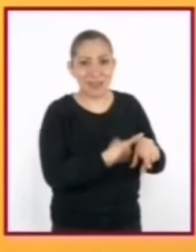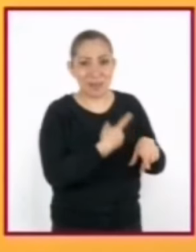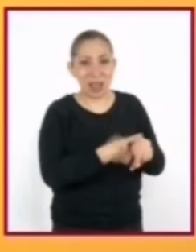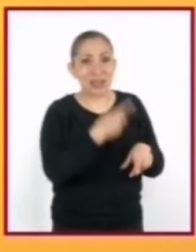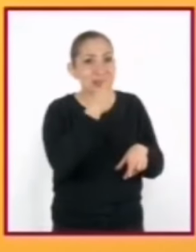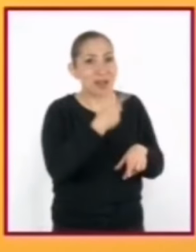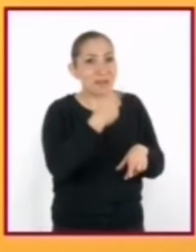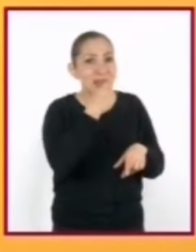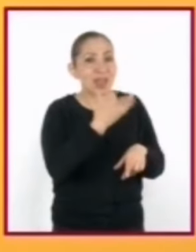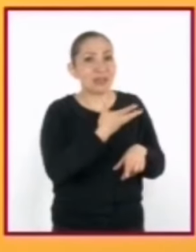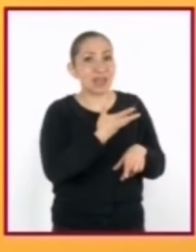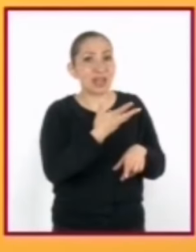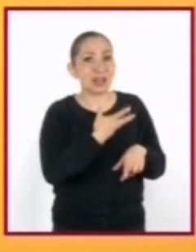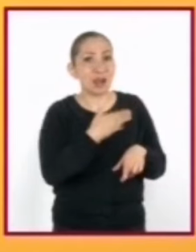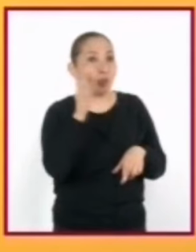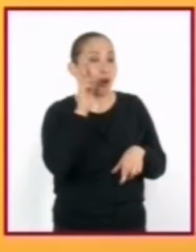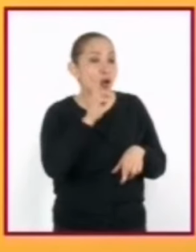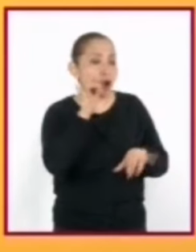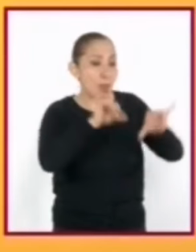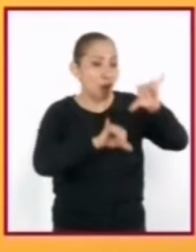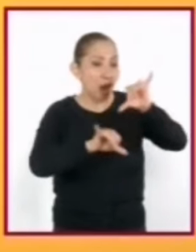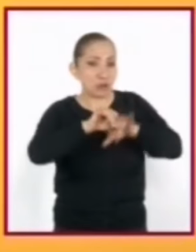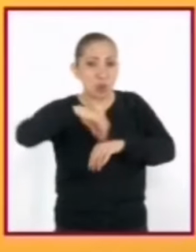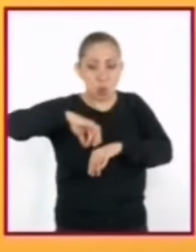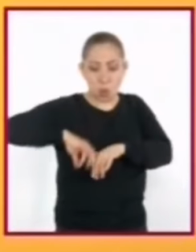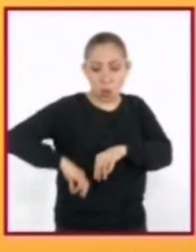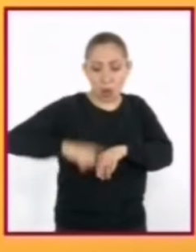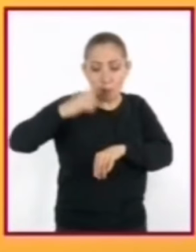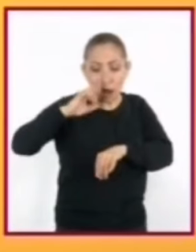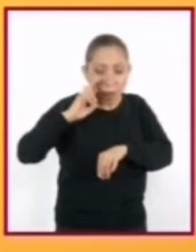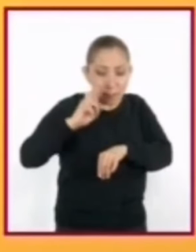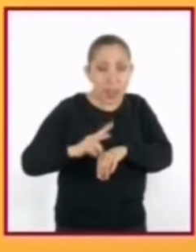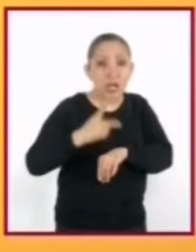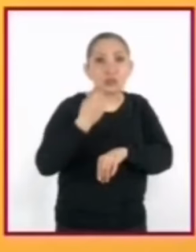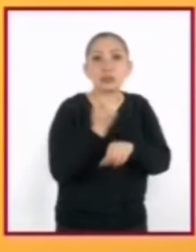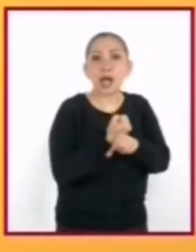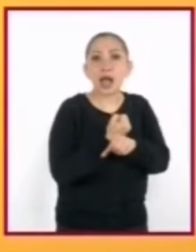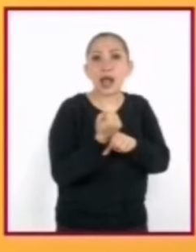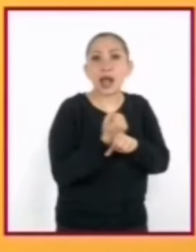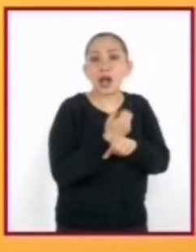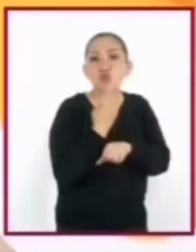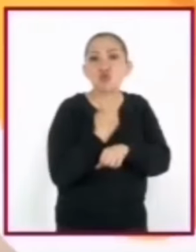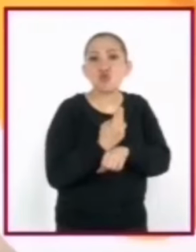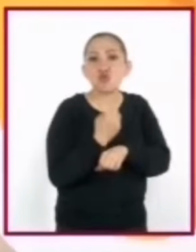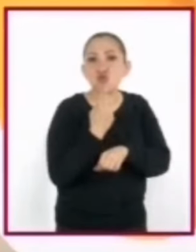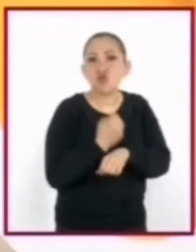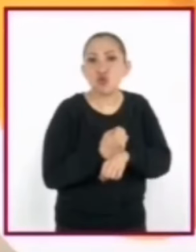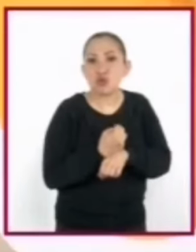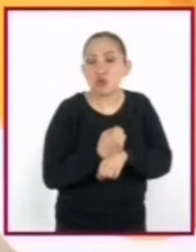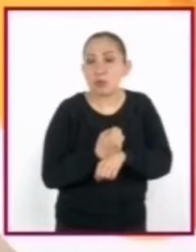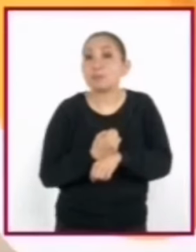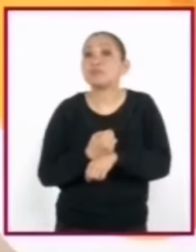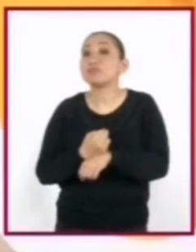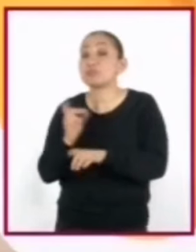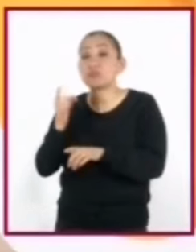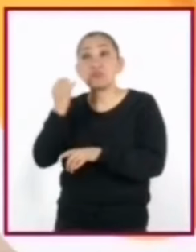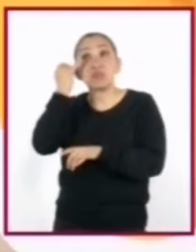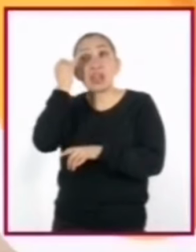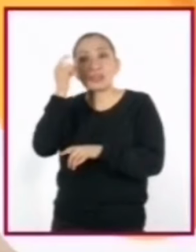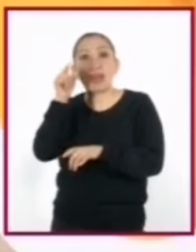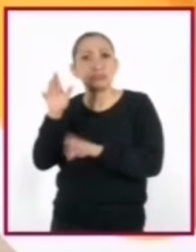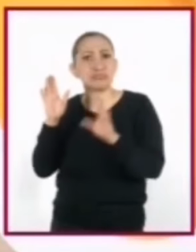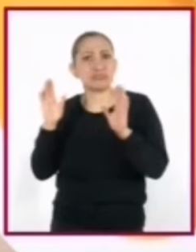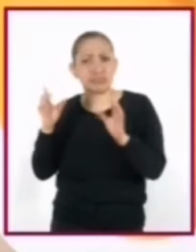padecimiento trajera un laboratorio de bolsillo para poder monitorear sus niveles de glucosa. La simple idea